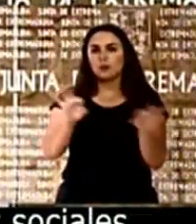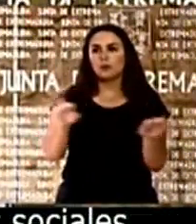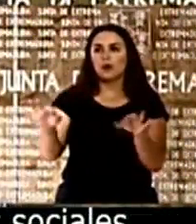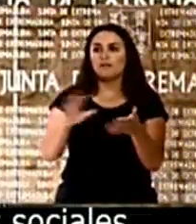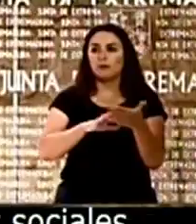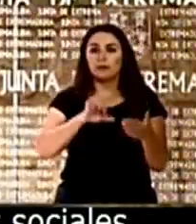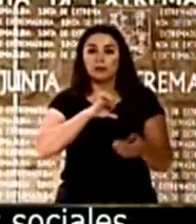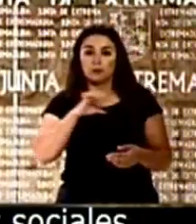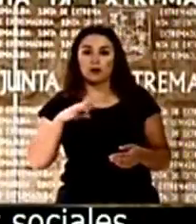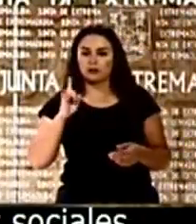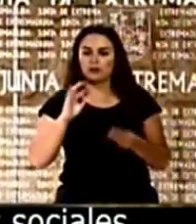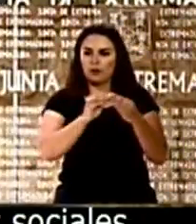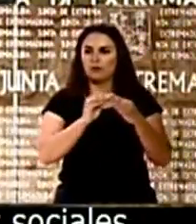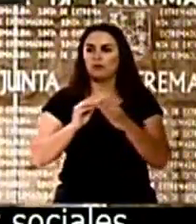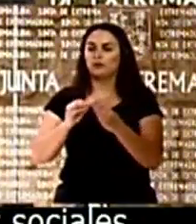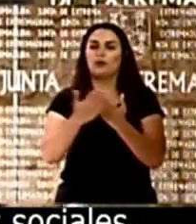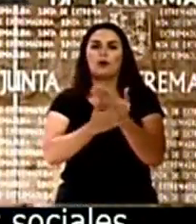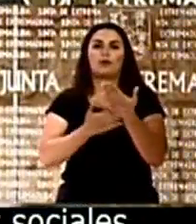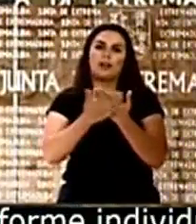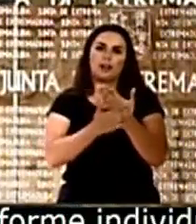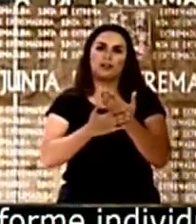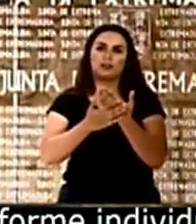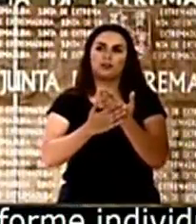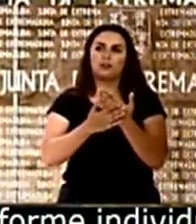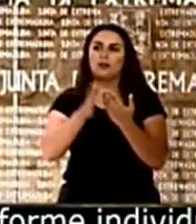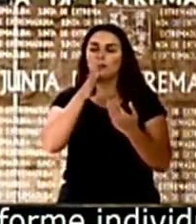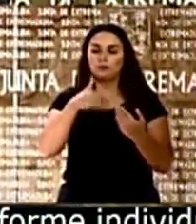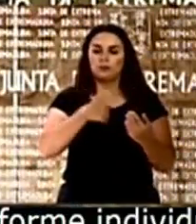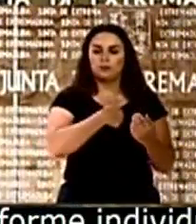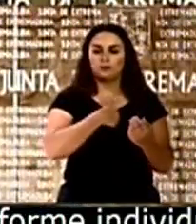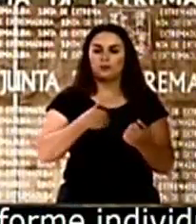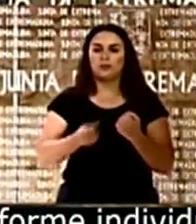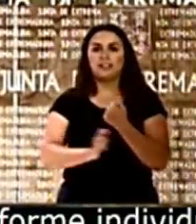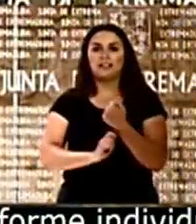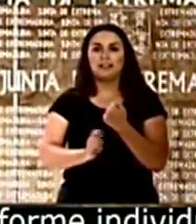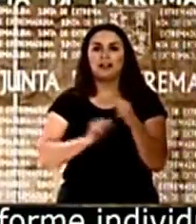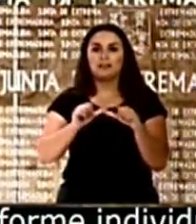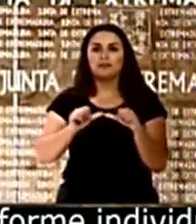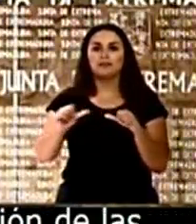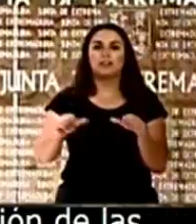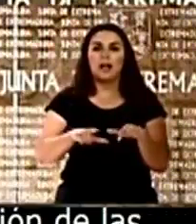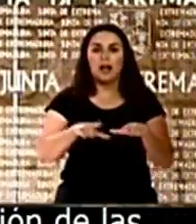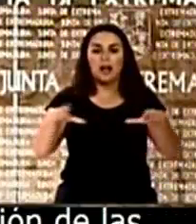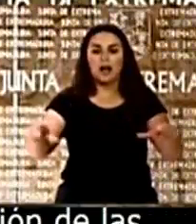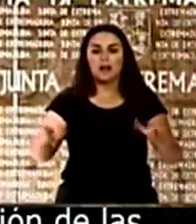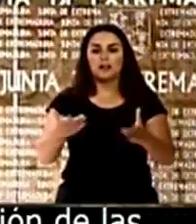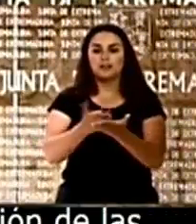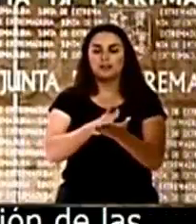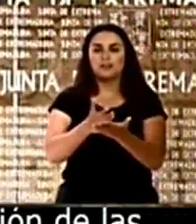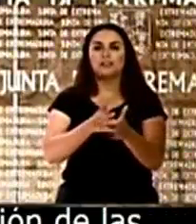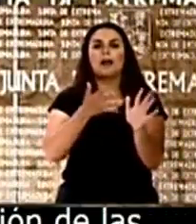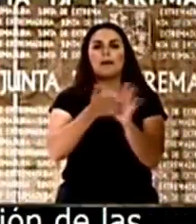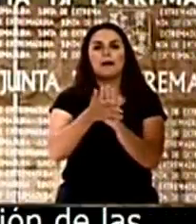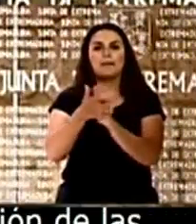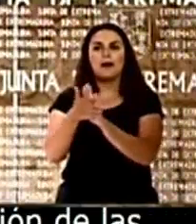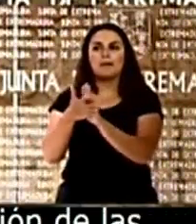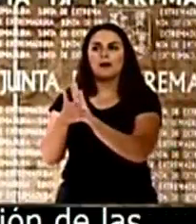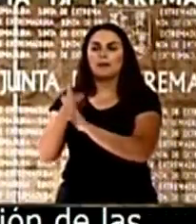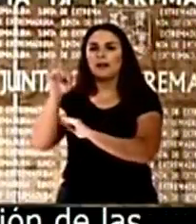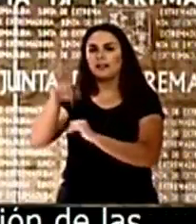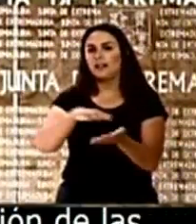sino que sea un informe conjunto con el Gobierno a partir de la posición, de las estrategias y de las áreas de intervención que se explican en